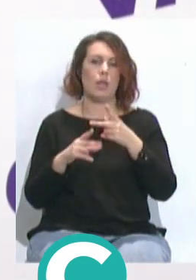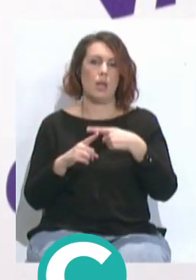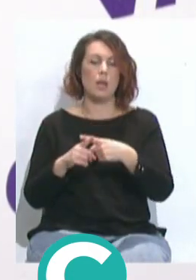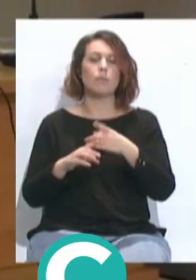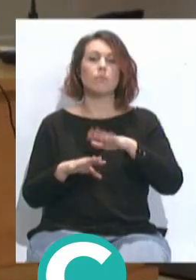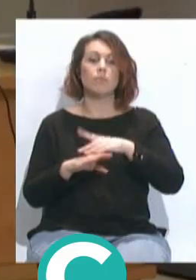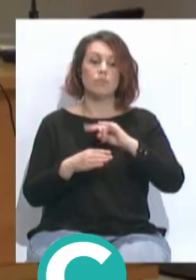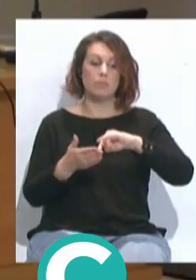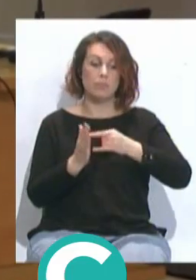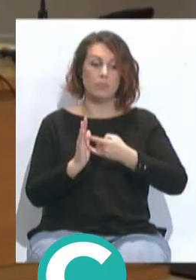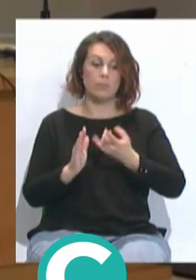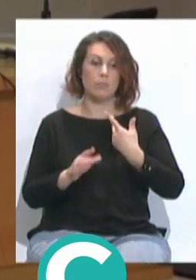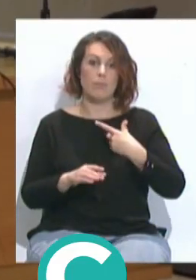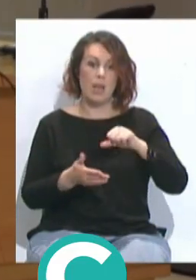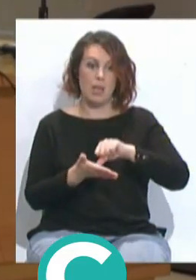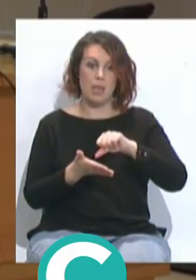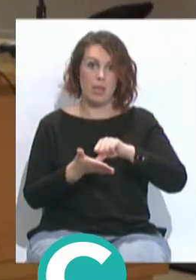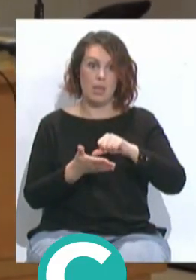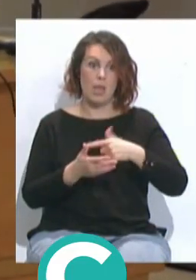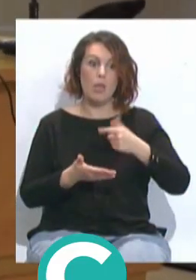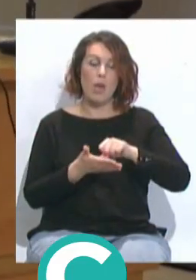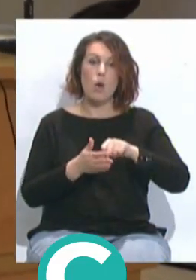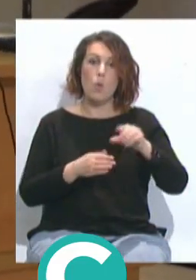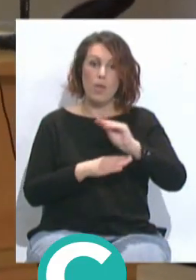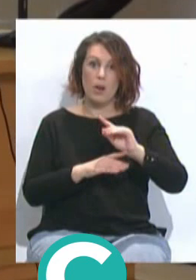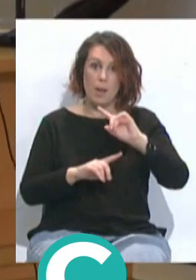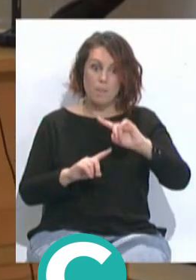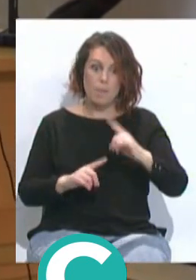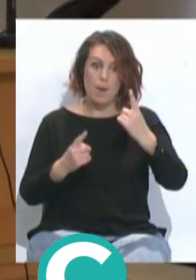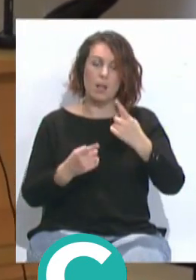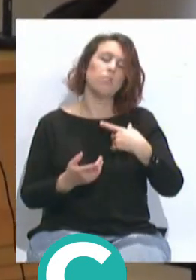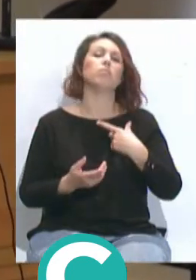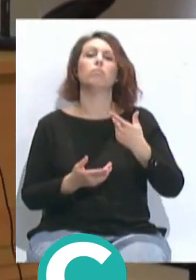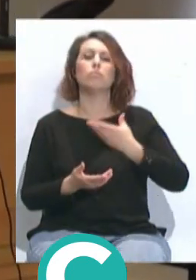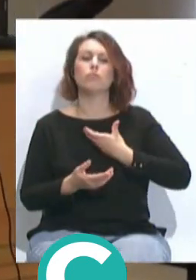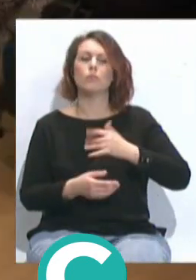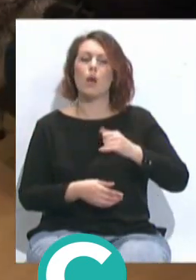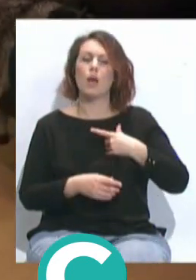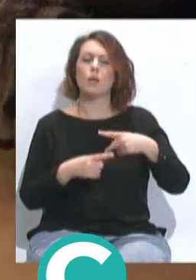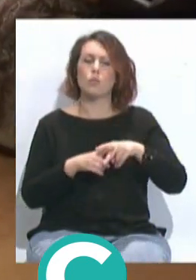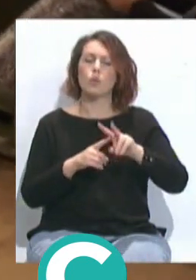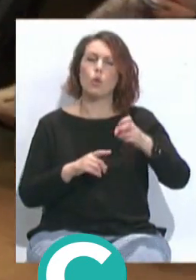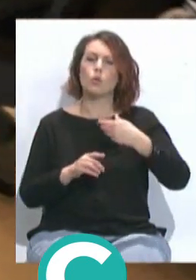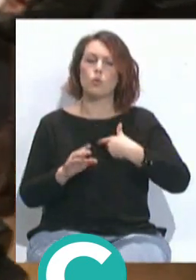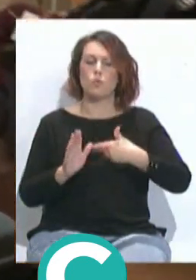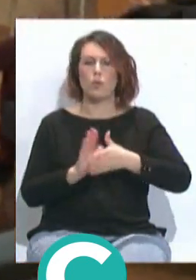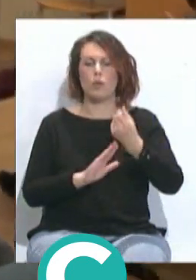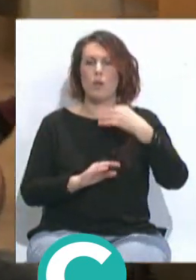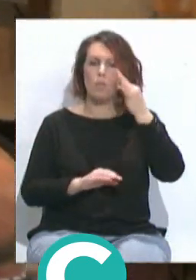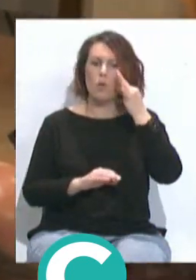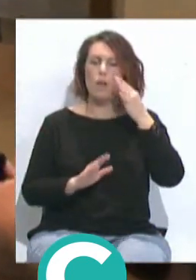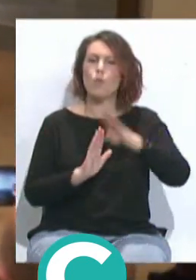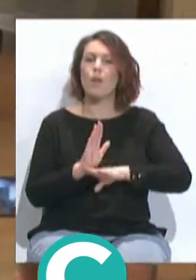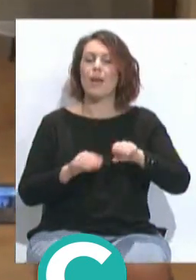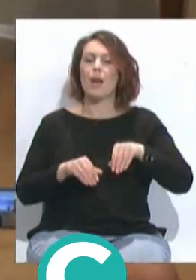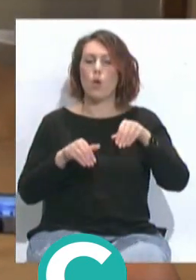Para el primer plan de Cádiz Ciudad Cuidadora, el Ayuntamiento contará con otro instrumento en el que trabaja la Fundación de la Mujer, el programa de canguros